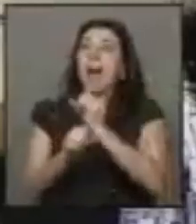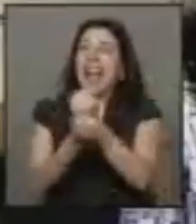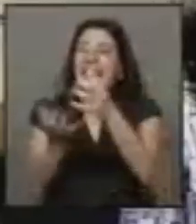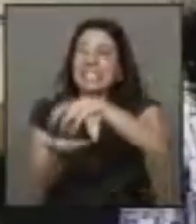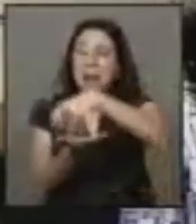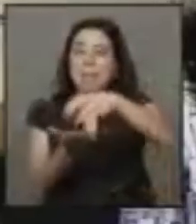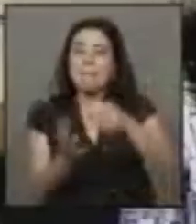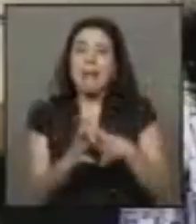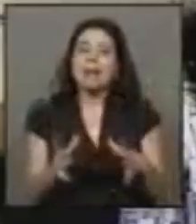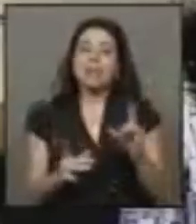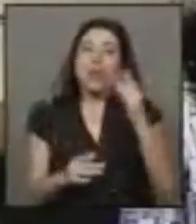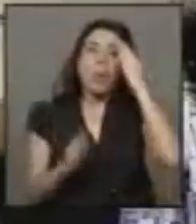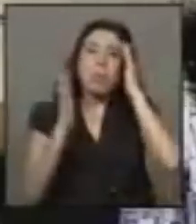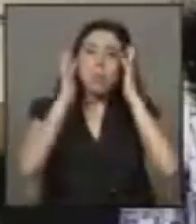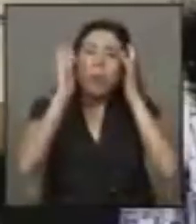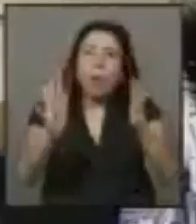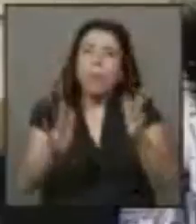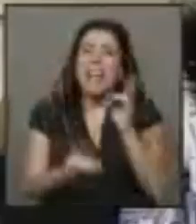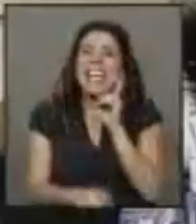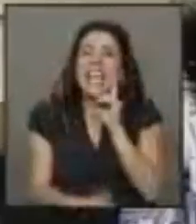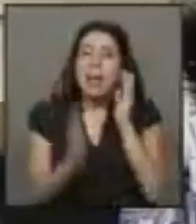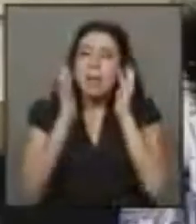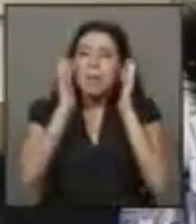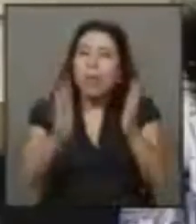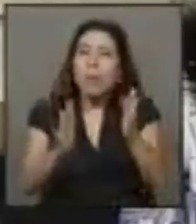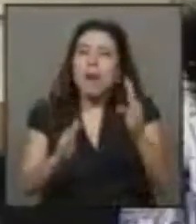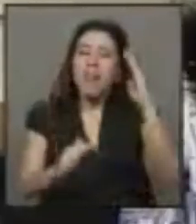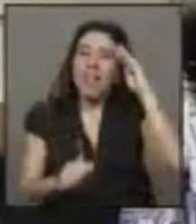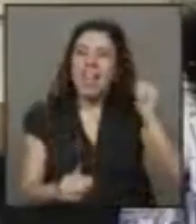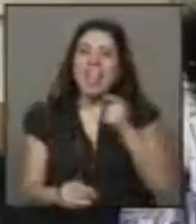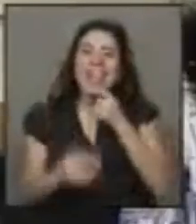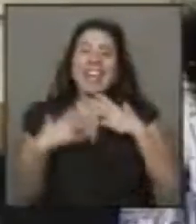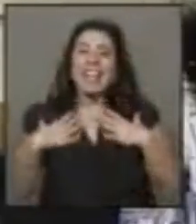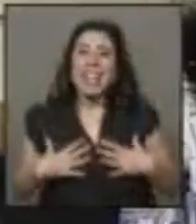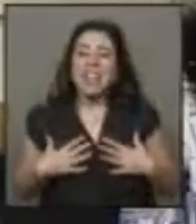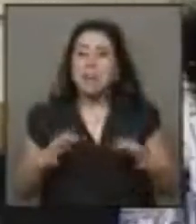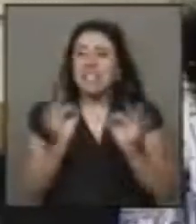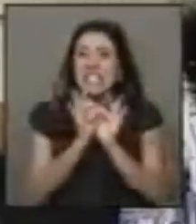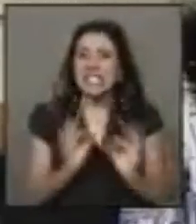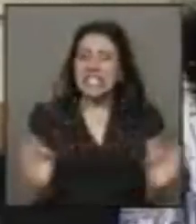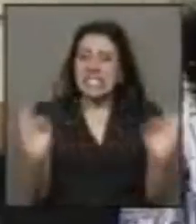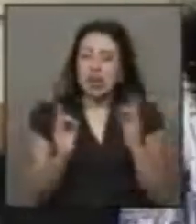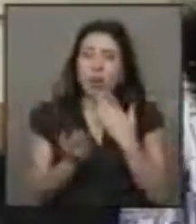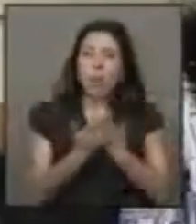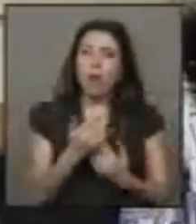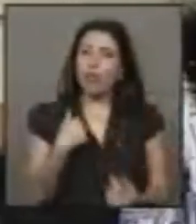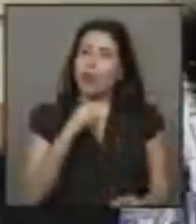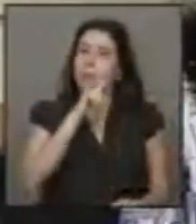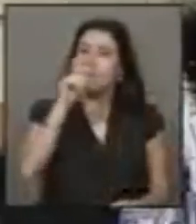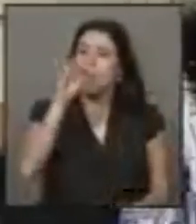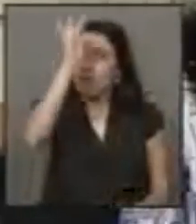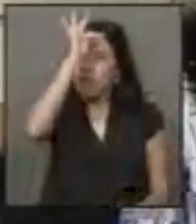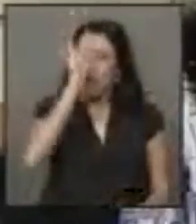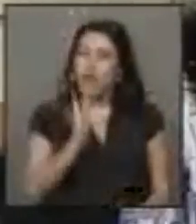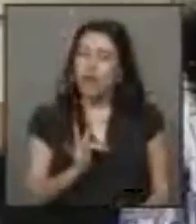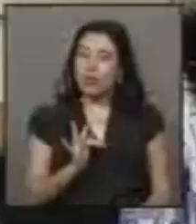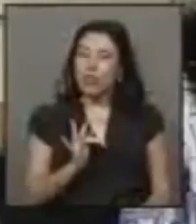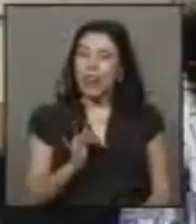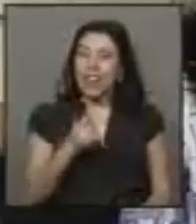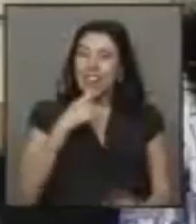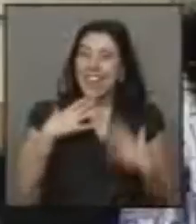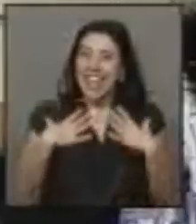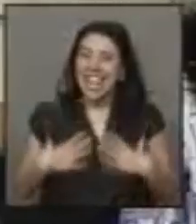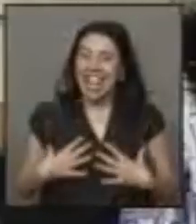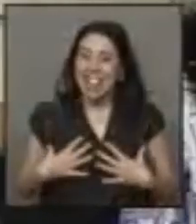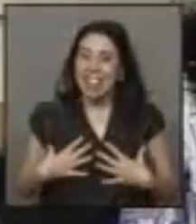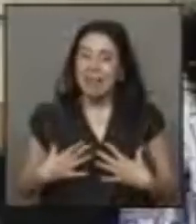gendarmería y de la situación de la población penal? Nadie se preocupa de eso. Y cuando yo le preguntaba a los funcionarios de gendarmería de